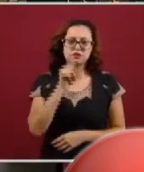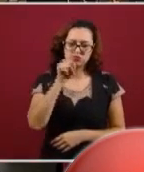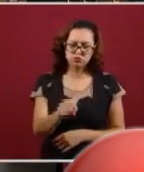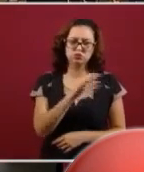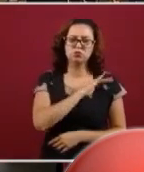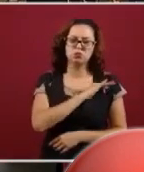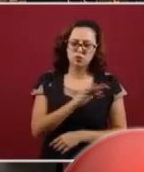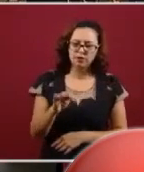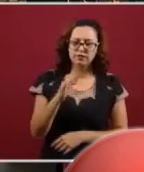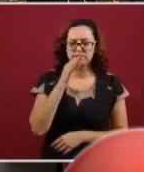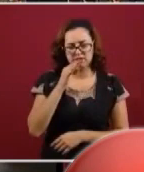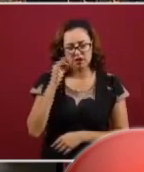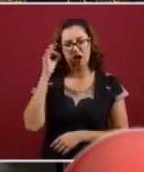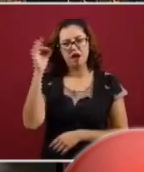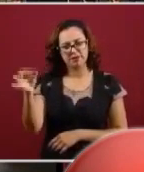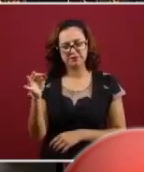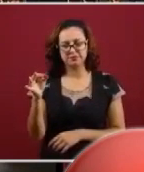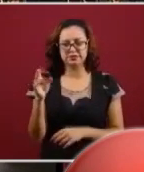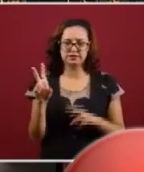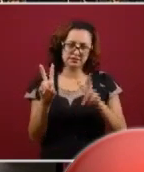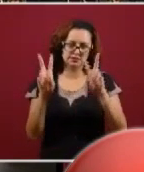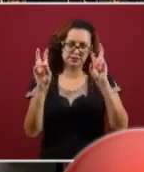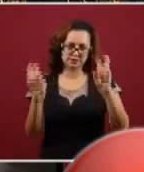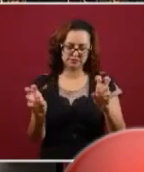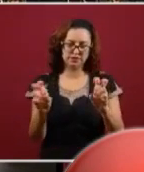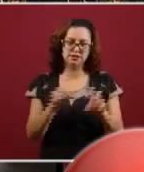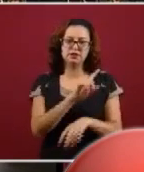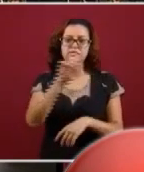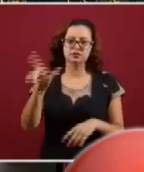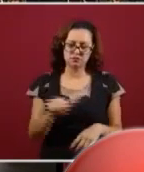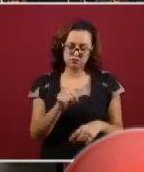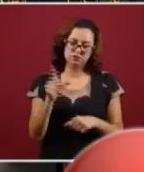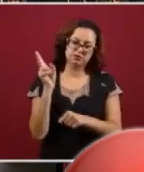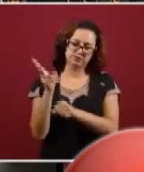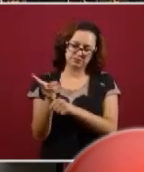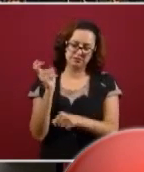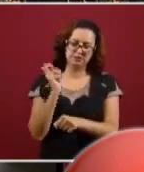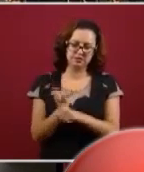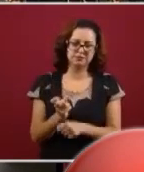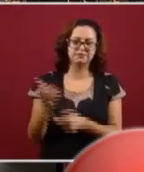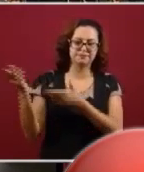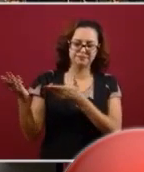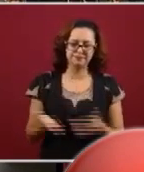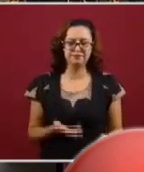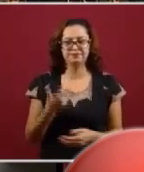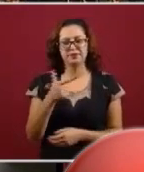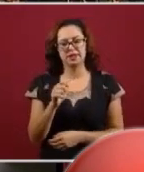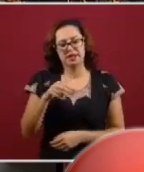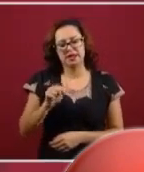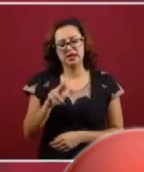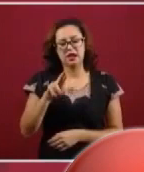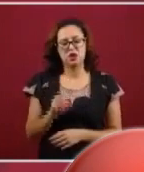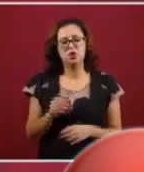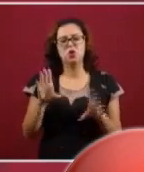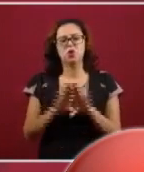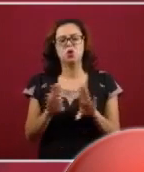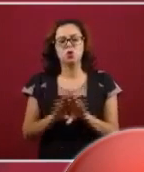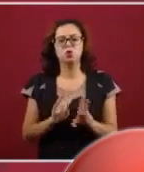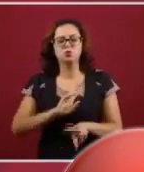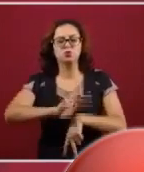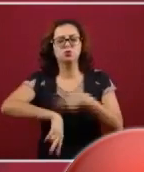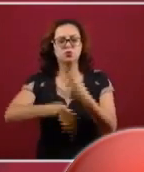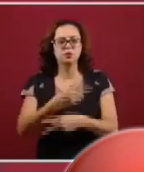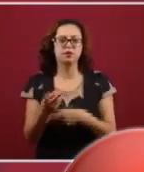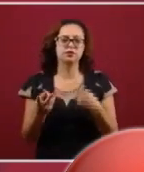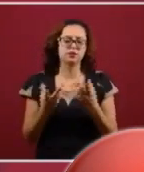informar sobre este tema y luego Genaro ya explicar cómo se están